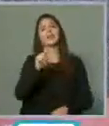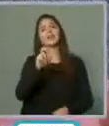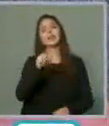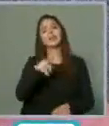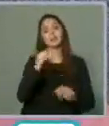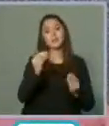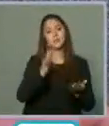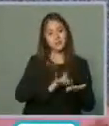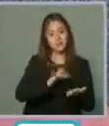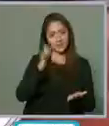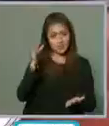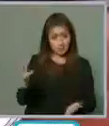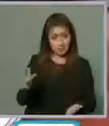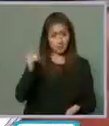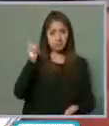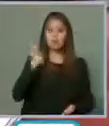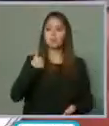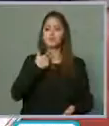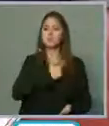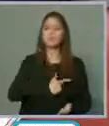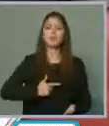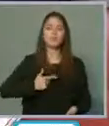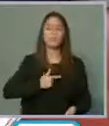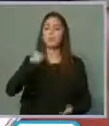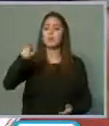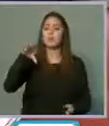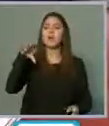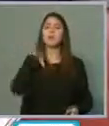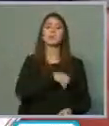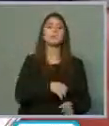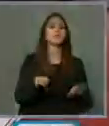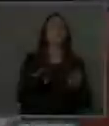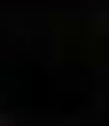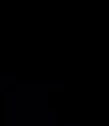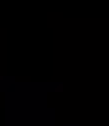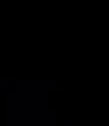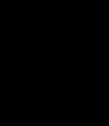placer. Muchas gracias, siempre me encanta. Además, amo tu pasión. Me encanta. Muchas gracias.